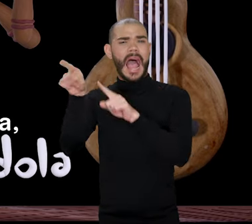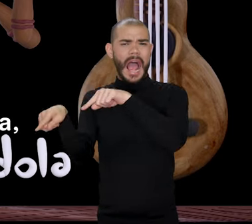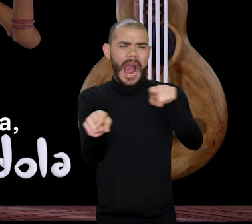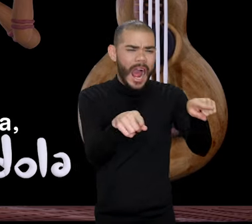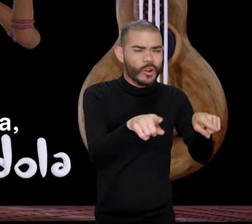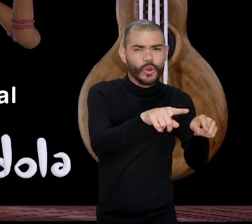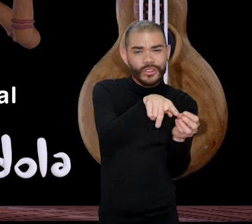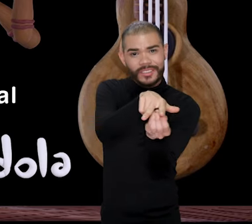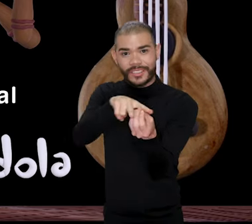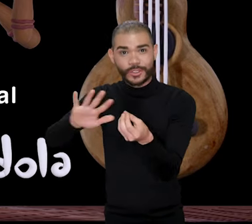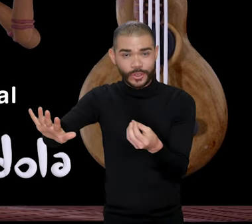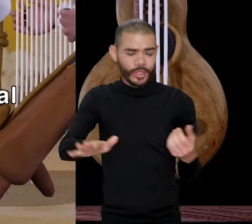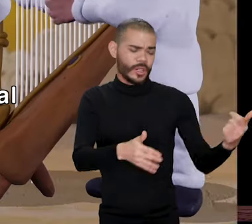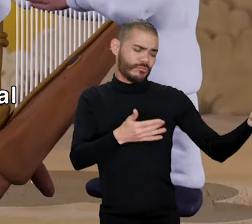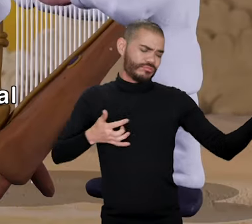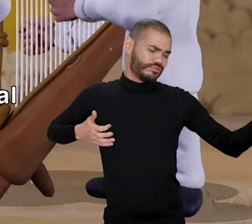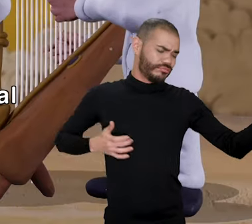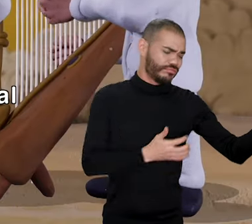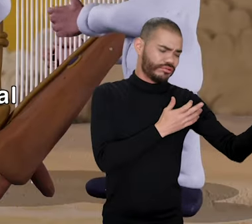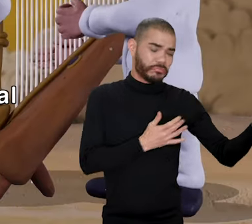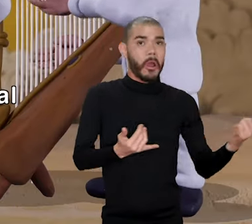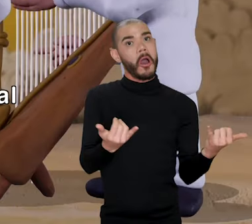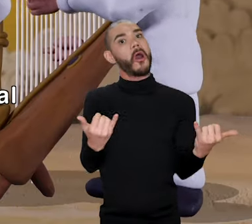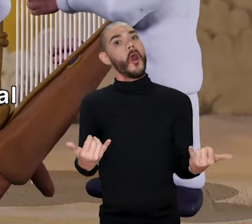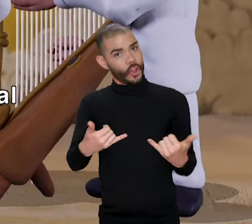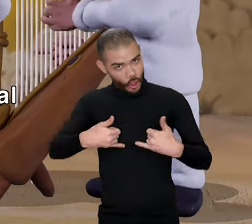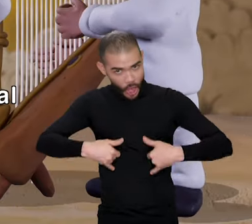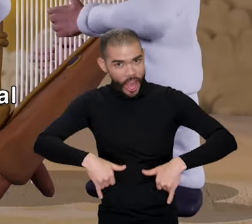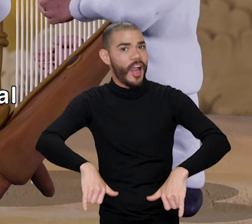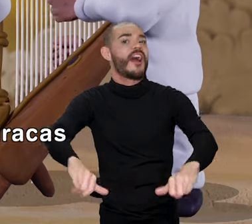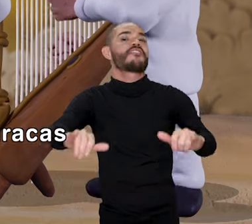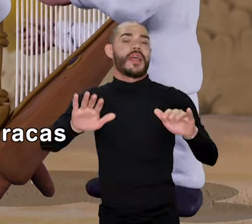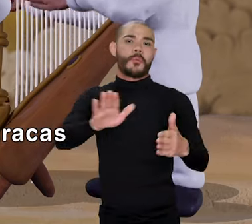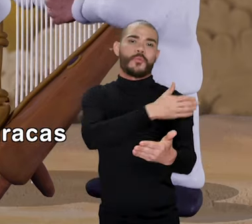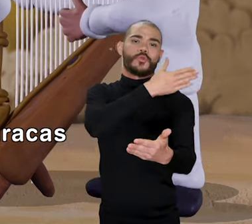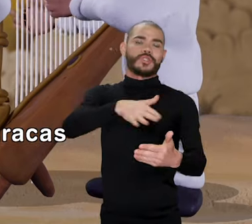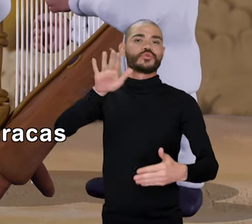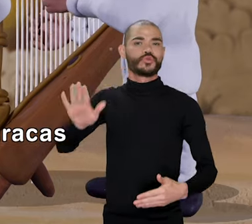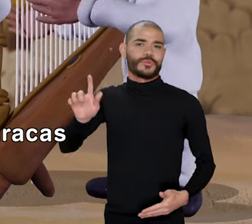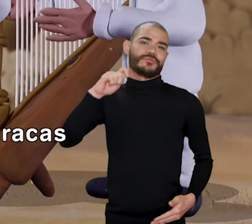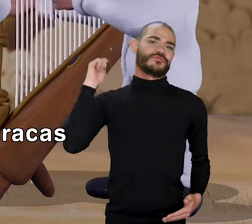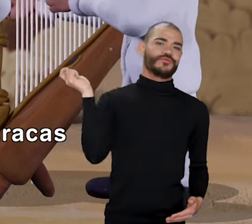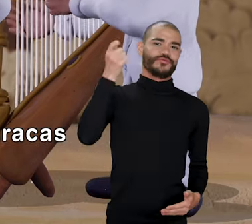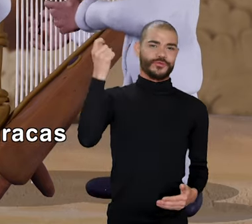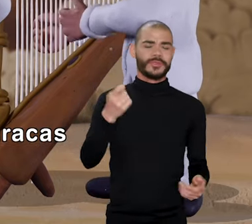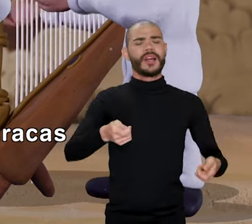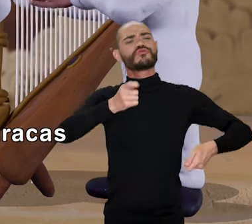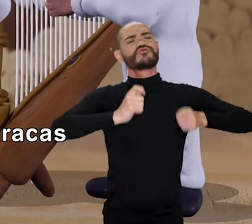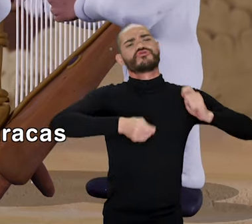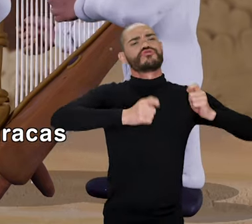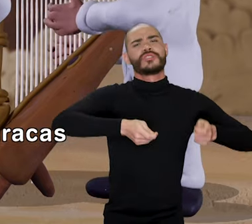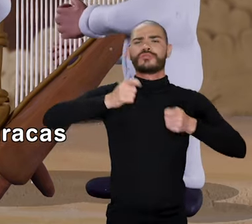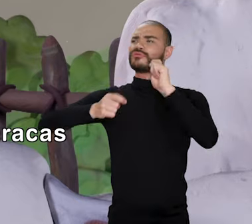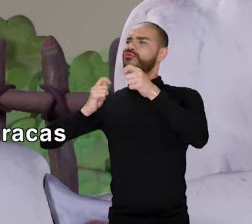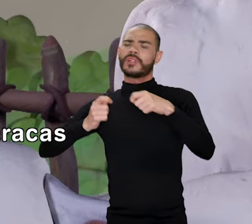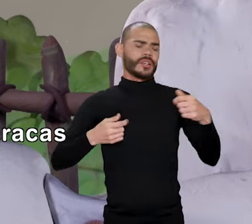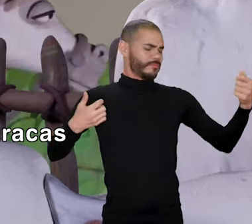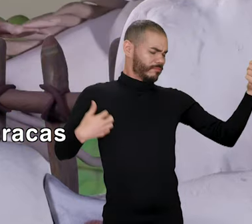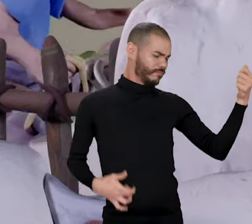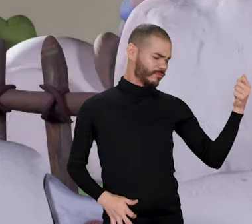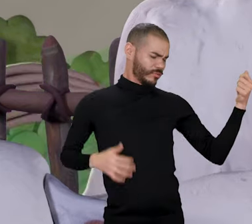y la bandola, hoy forman parte esencial de la música llanera, junto con los capachos o maracas de origen